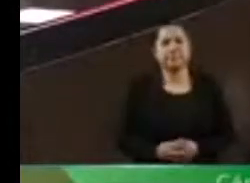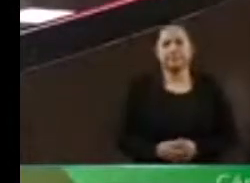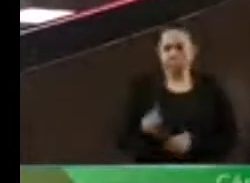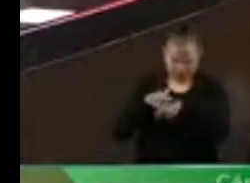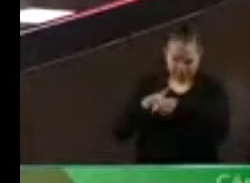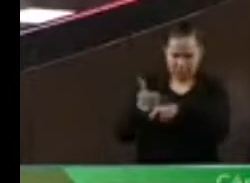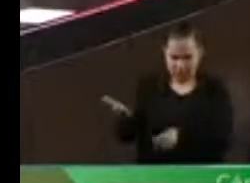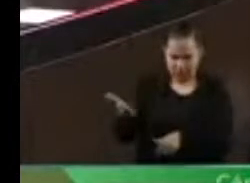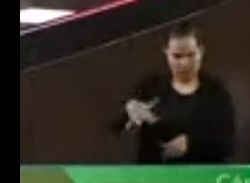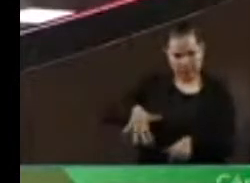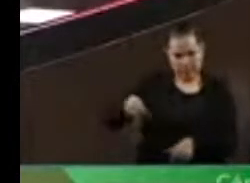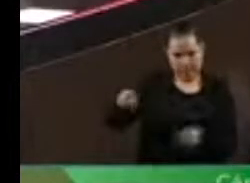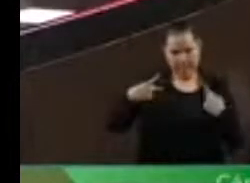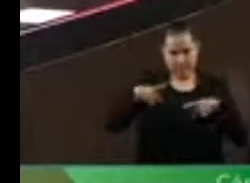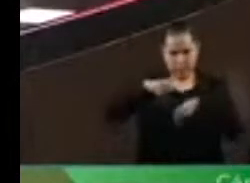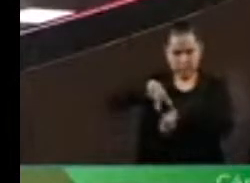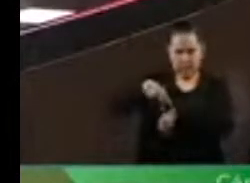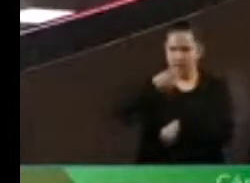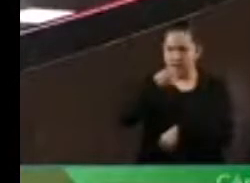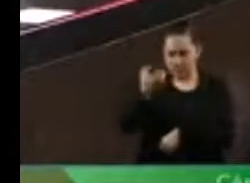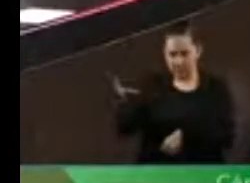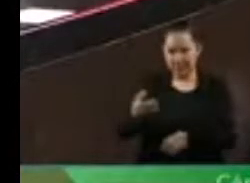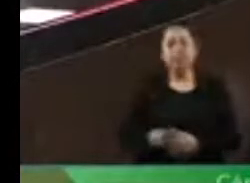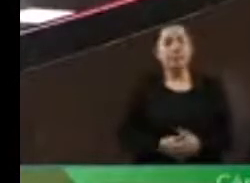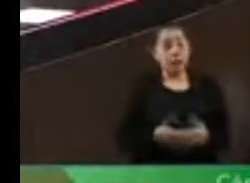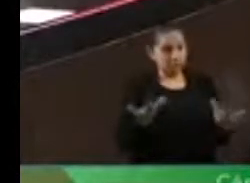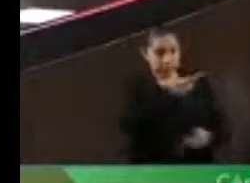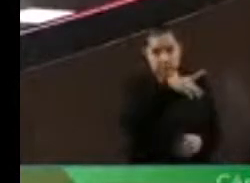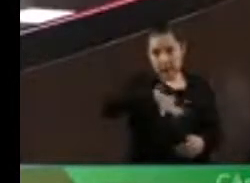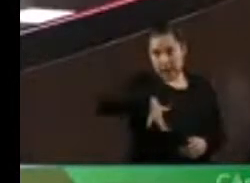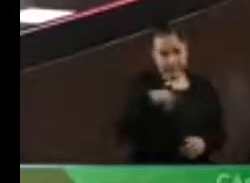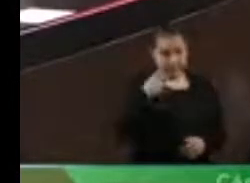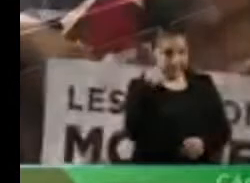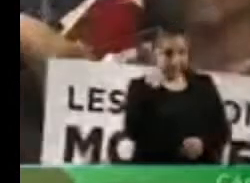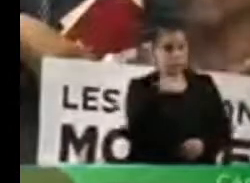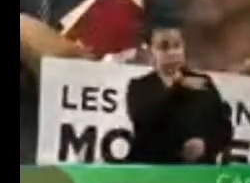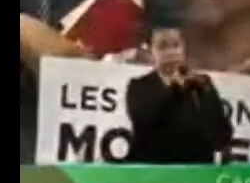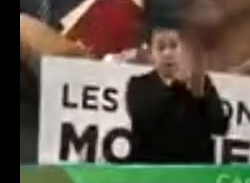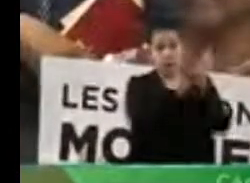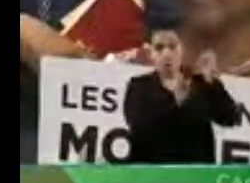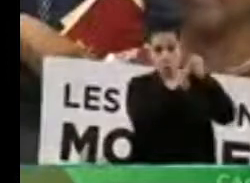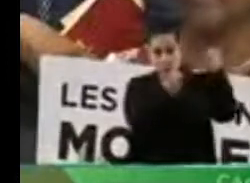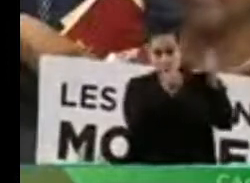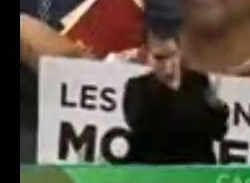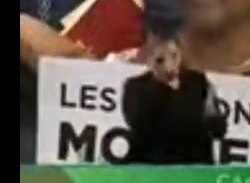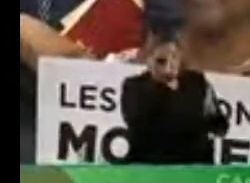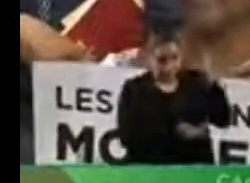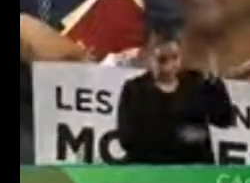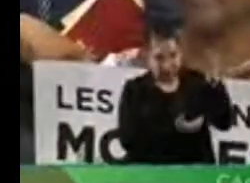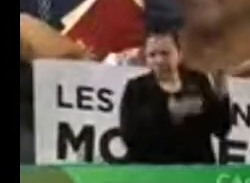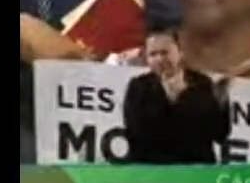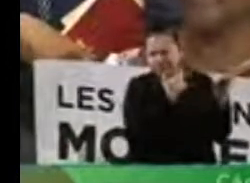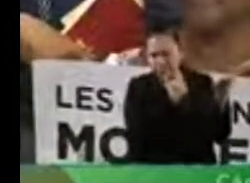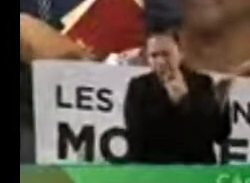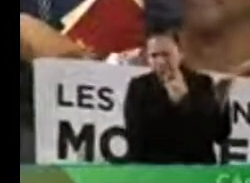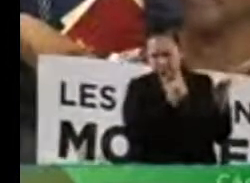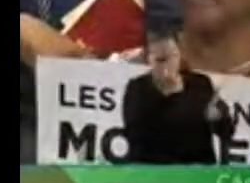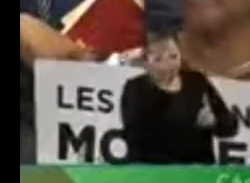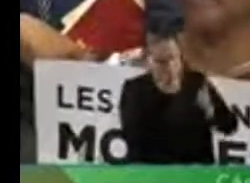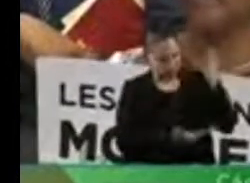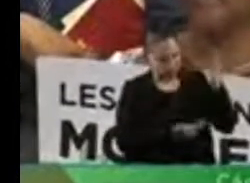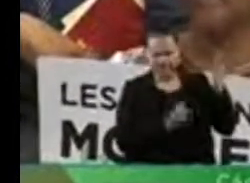Como pudieron escuchar, la Constitución es inviolable. Los pilares fundamentales, el tercero de la educación